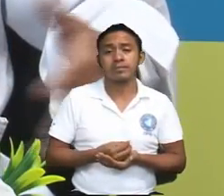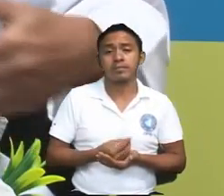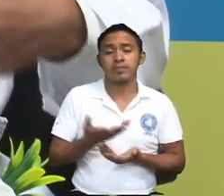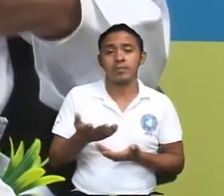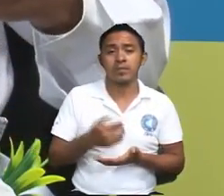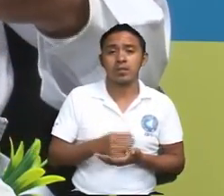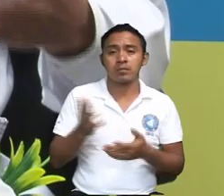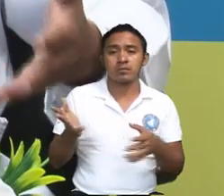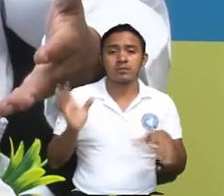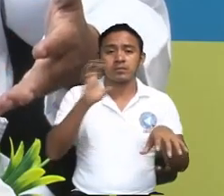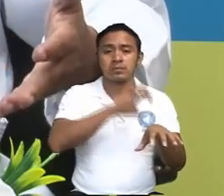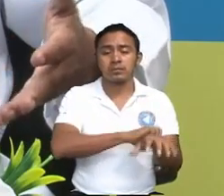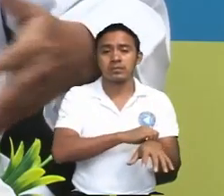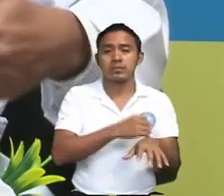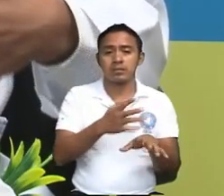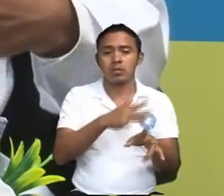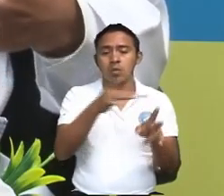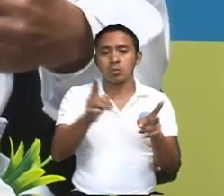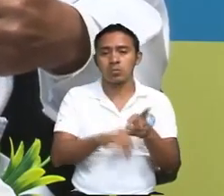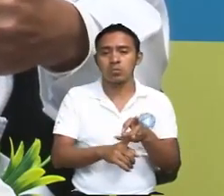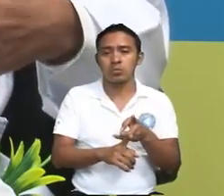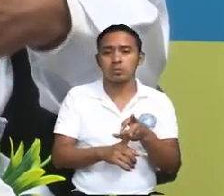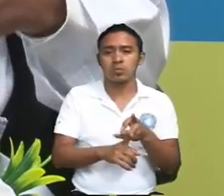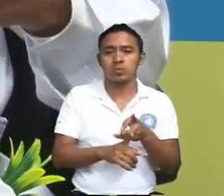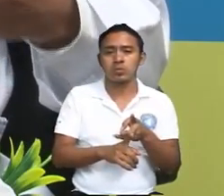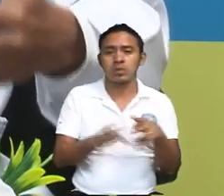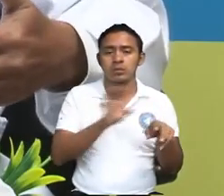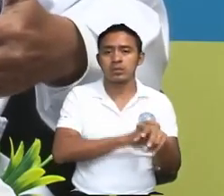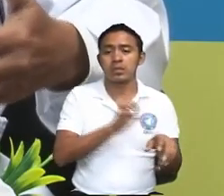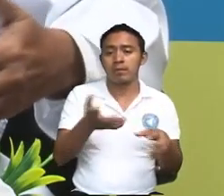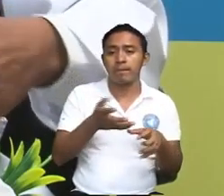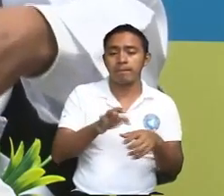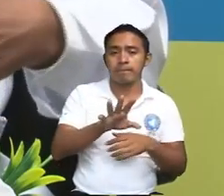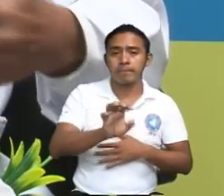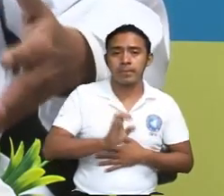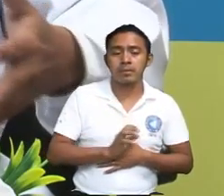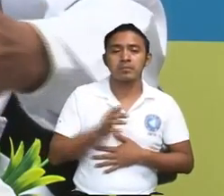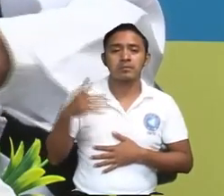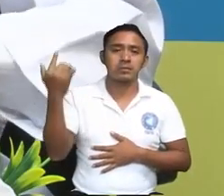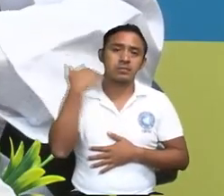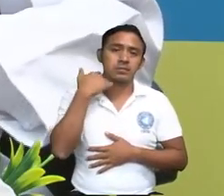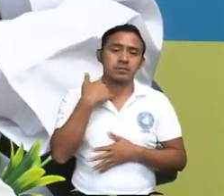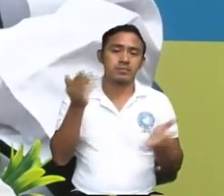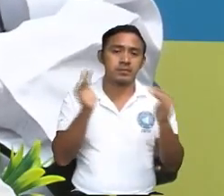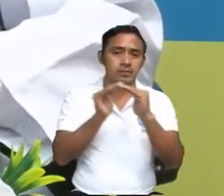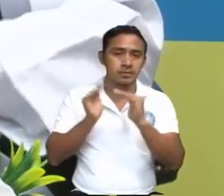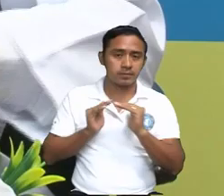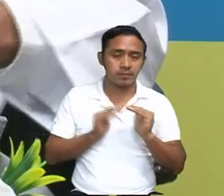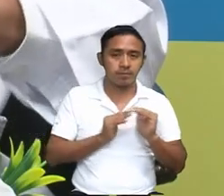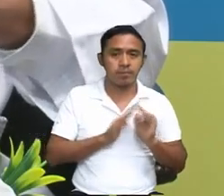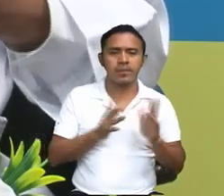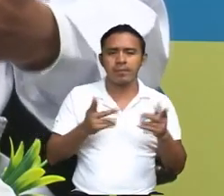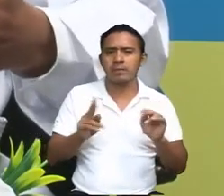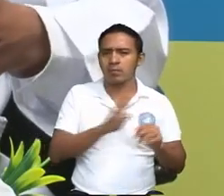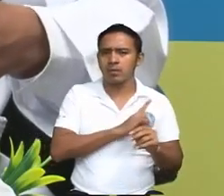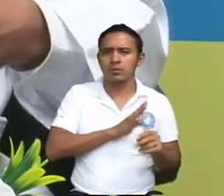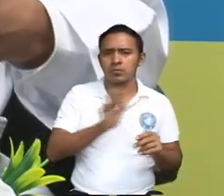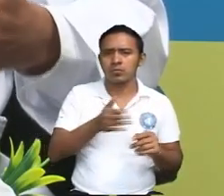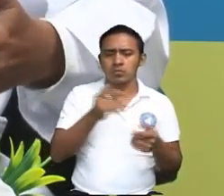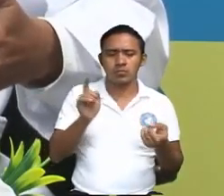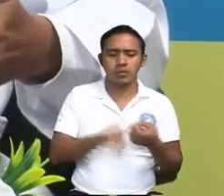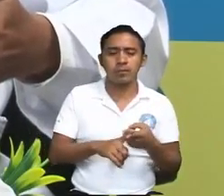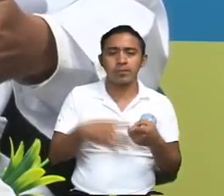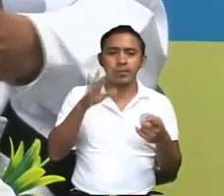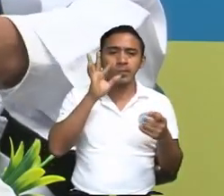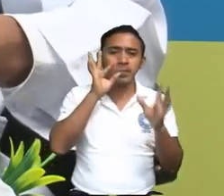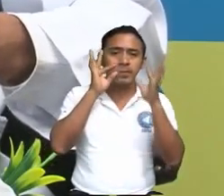lesionar a una mascota, en este caso el mejor amigo del hombre, el perro, que es el que siempre tenemos en nuestros hogares, aunque tenemos otras mascotas como son los